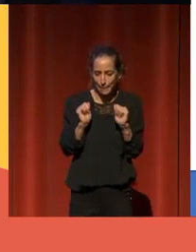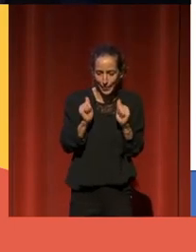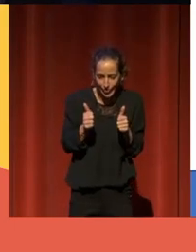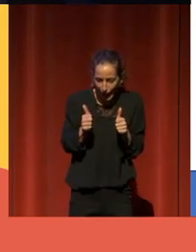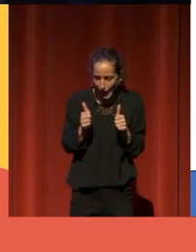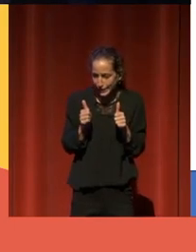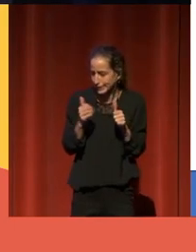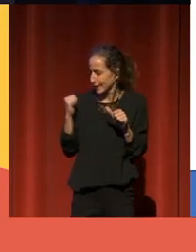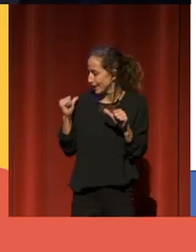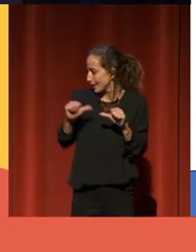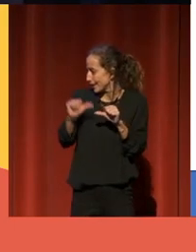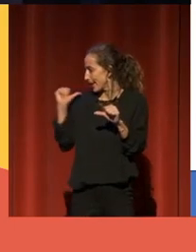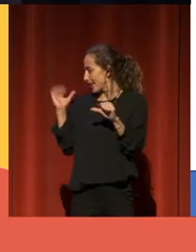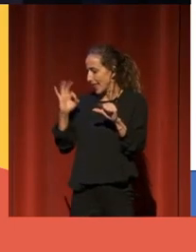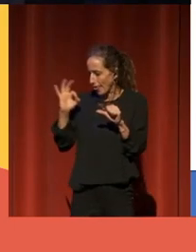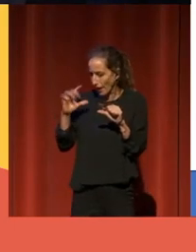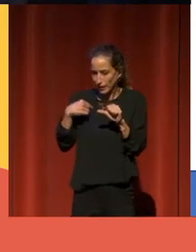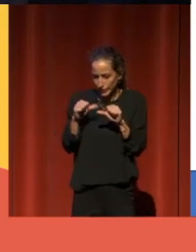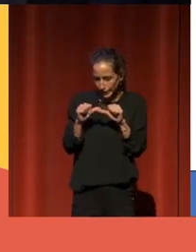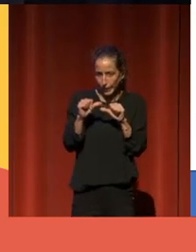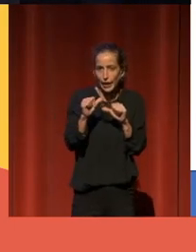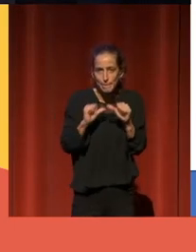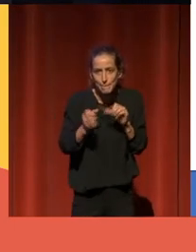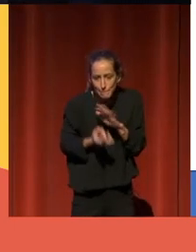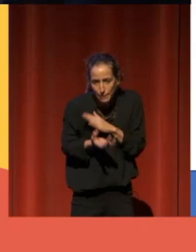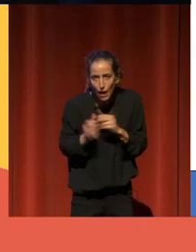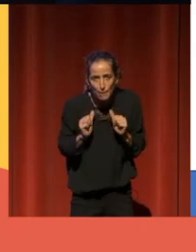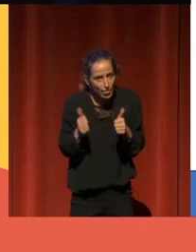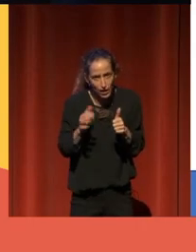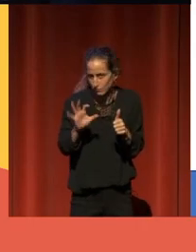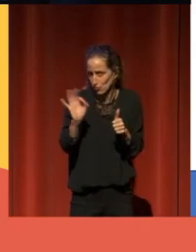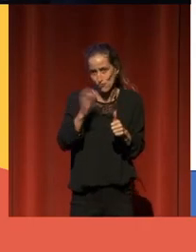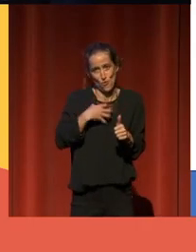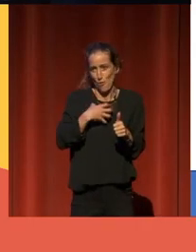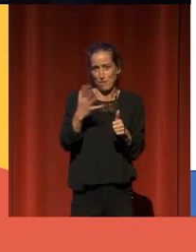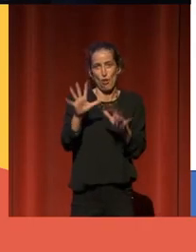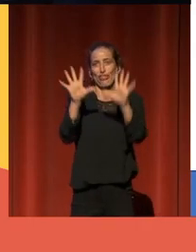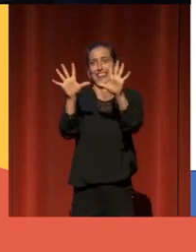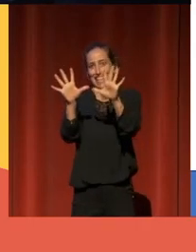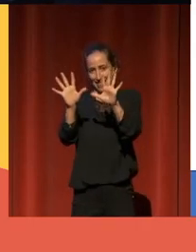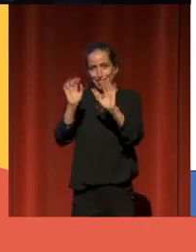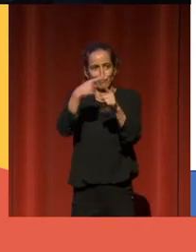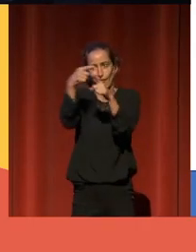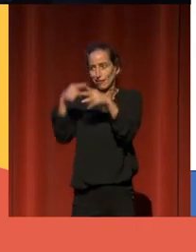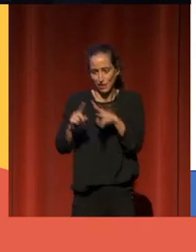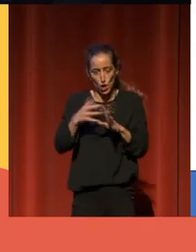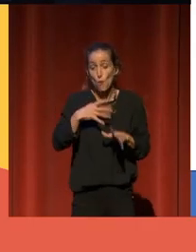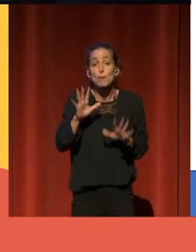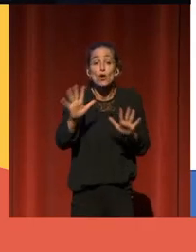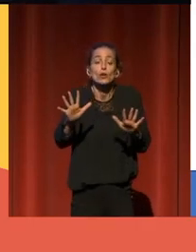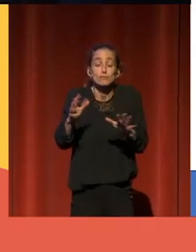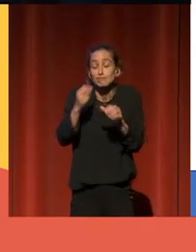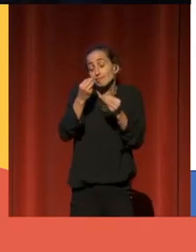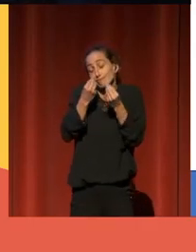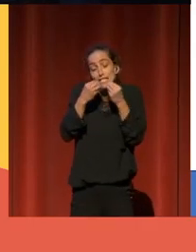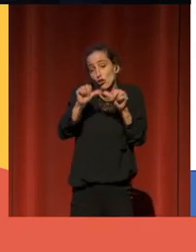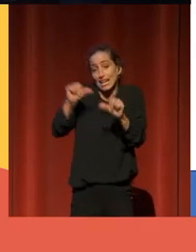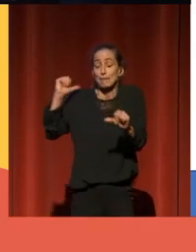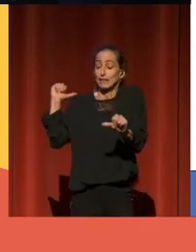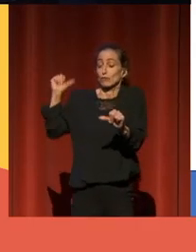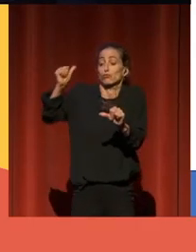crearíamos 10 organizaciones organizaciones distintas pero históricamente están allí y eh